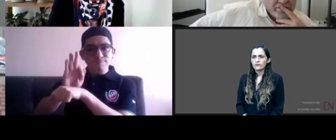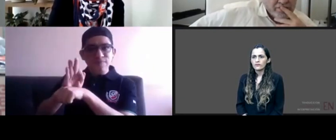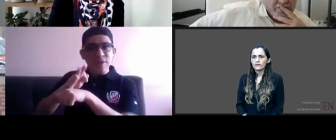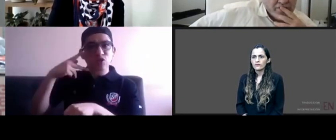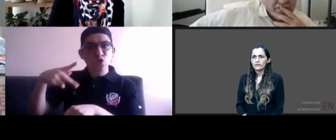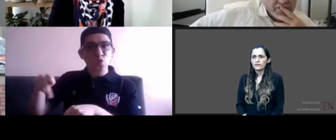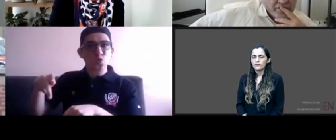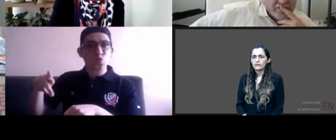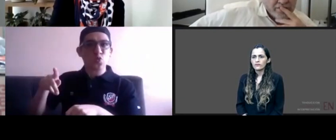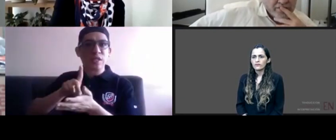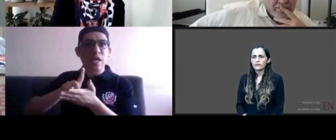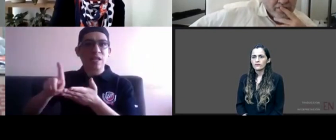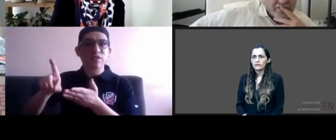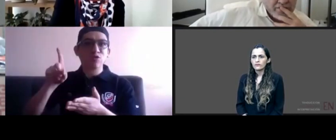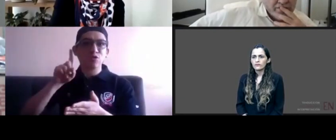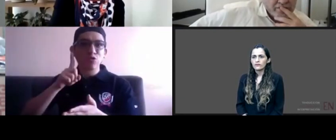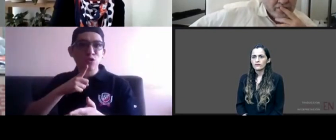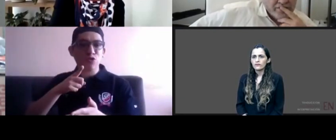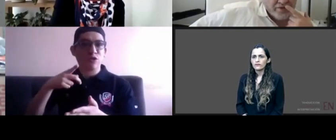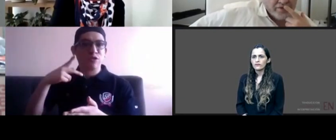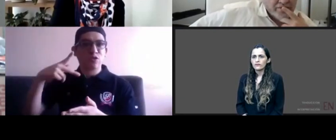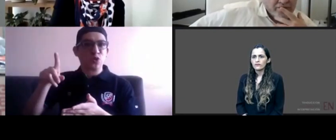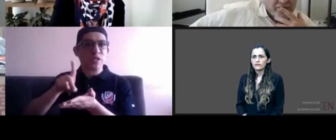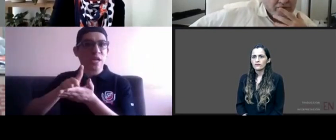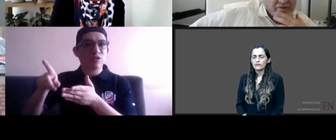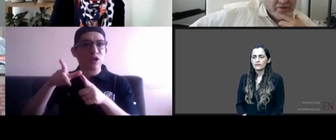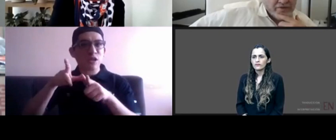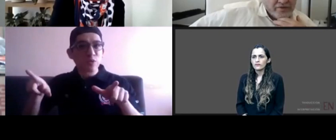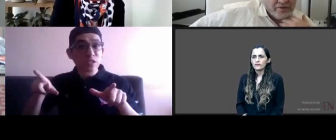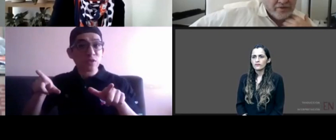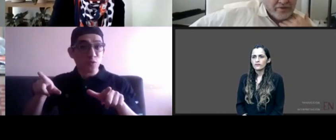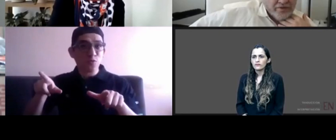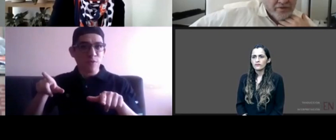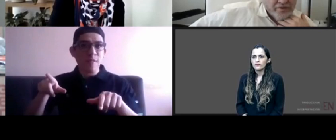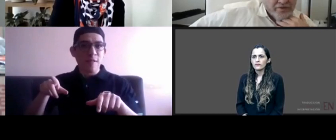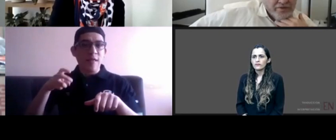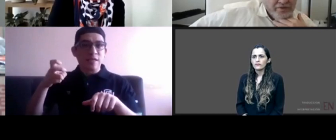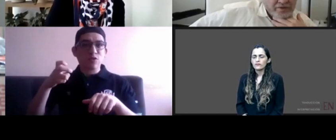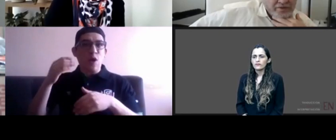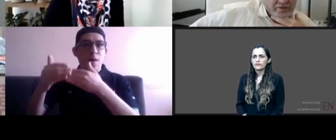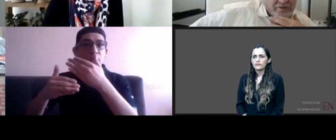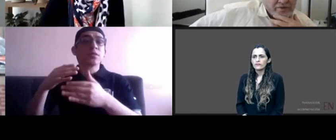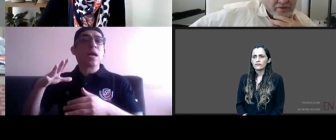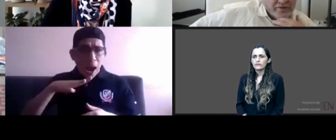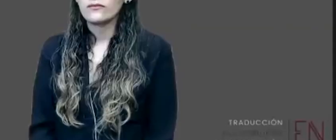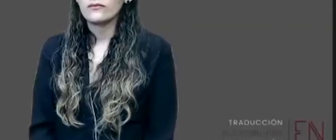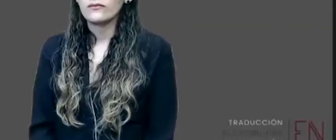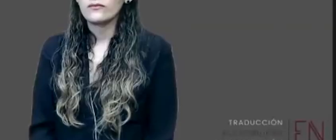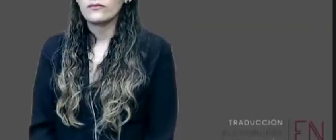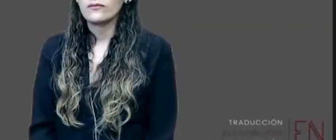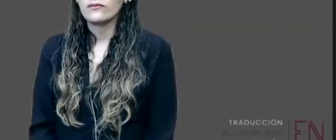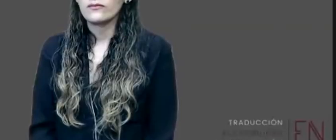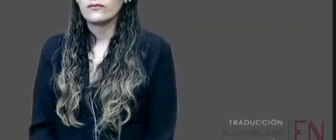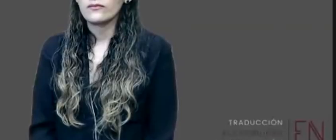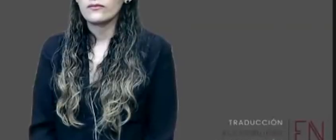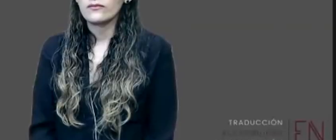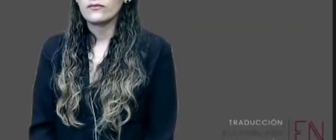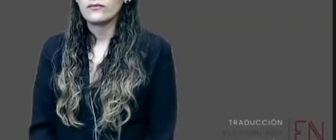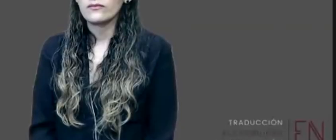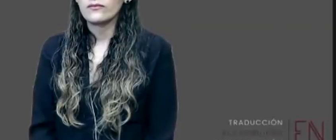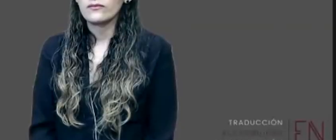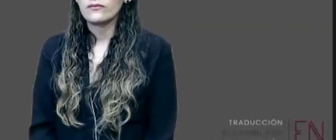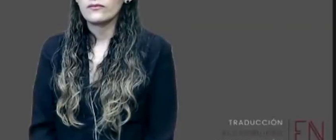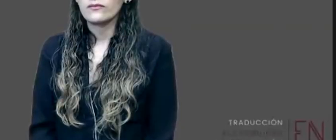instituciones. Darles información acerca de los derechos de las personas sordas, pero sobre todo de los derechos